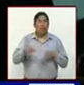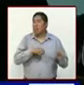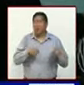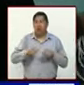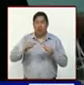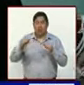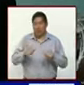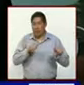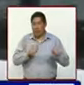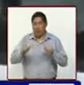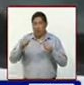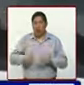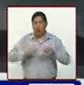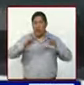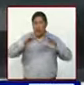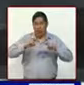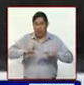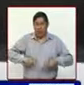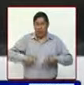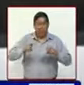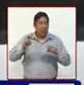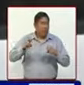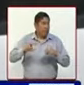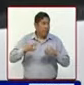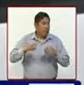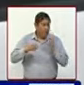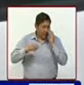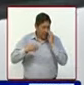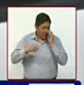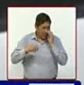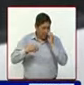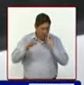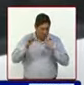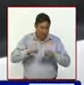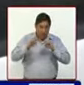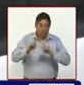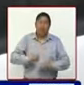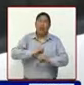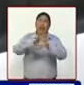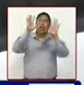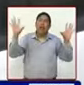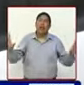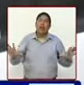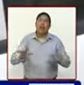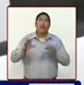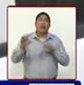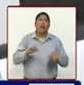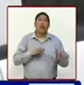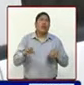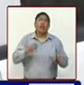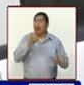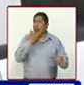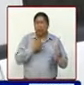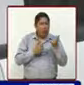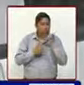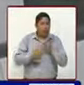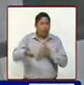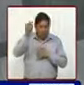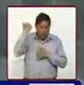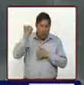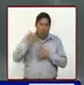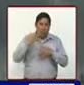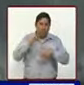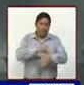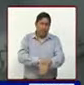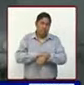de actividades investigativas precisamente para dar, para poder esclarecer dicho caso, ¿no? Se ha realizado en días pasados